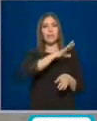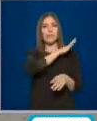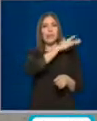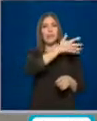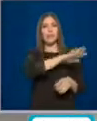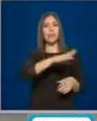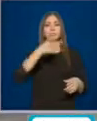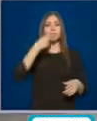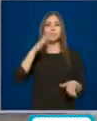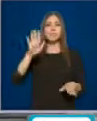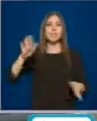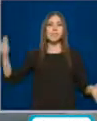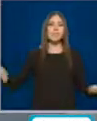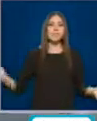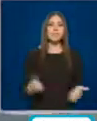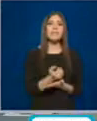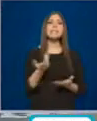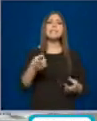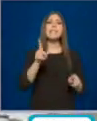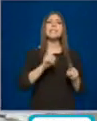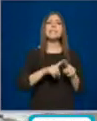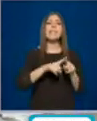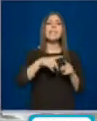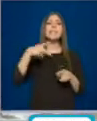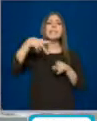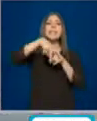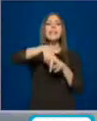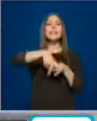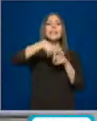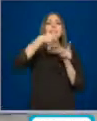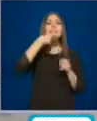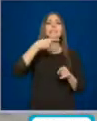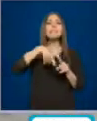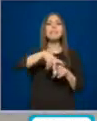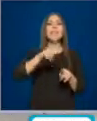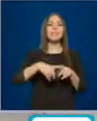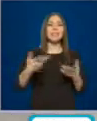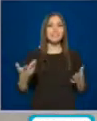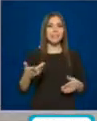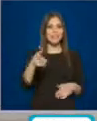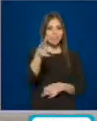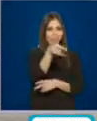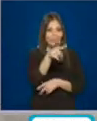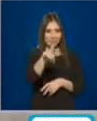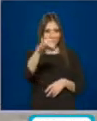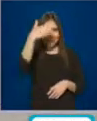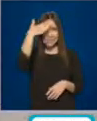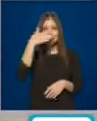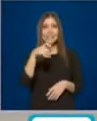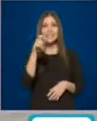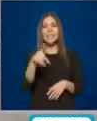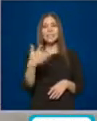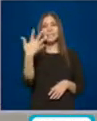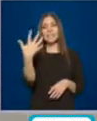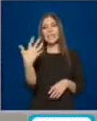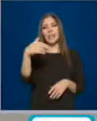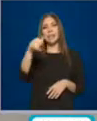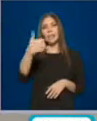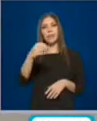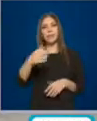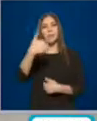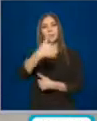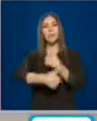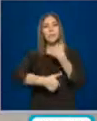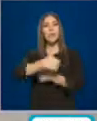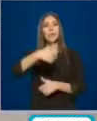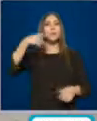es, Alberto. Eso yo sé que usted sí sabe. 5 de mayo, la batalla